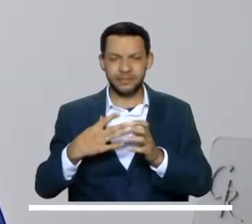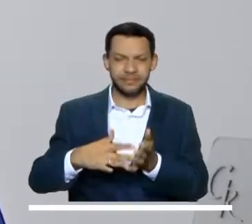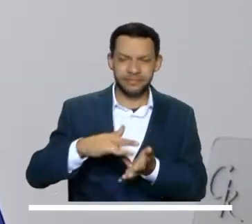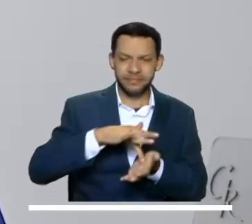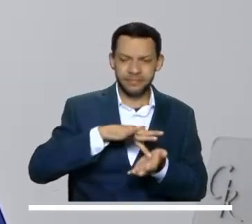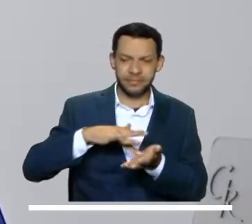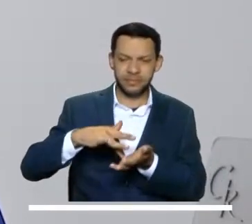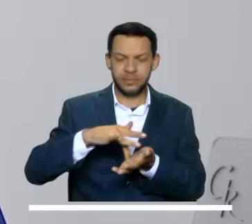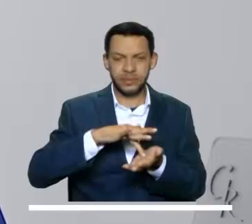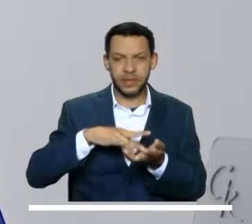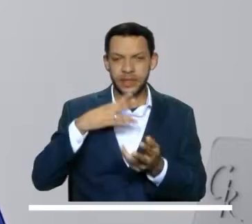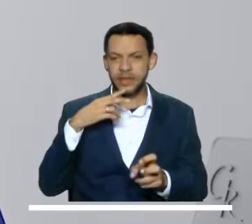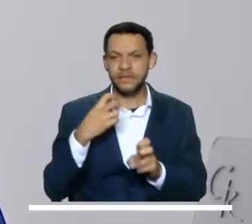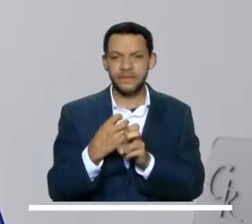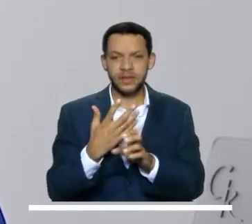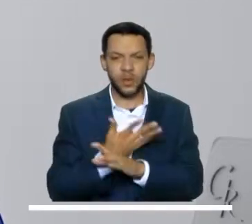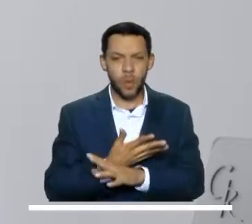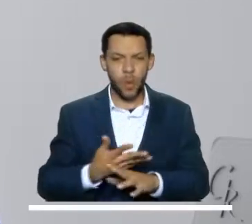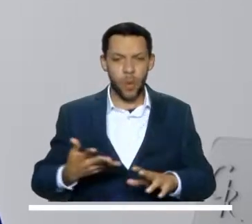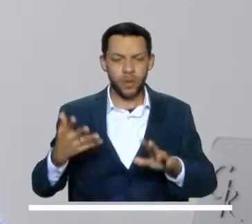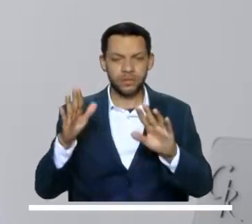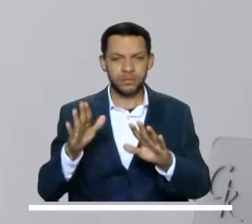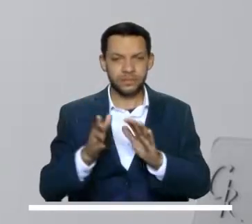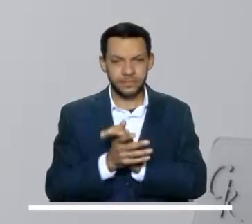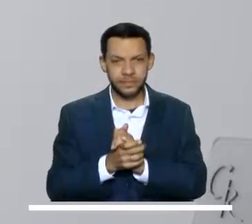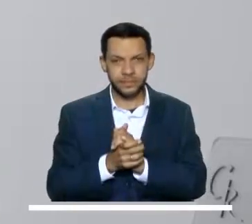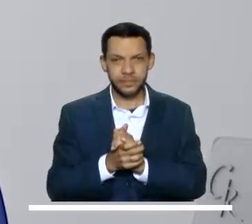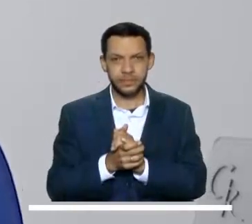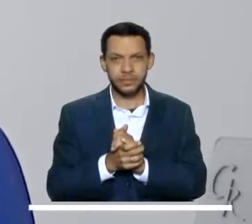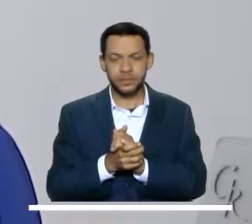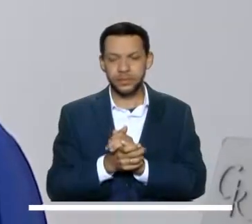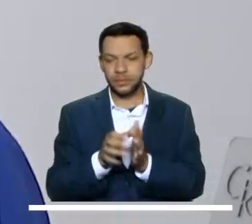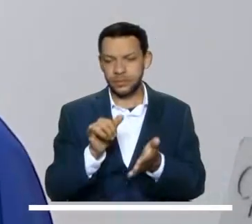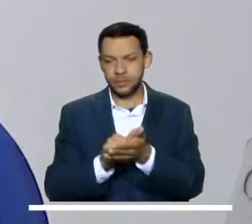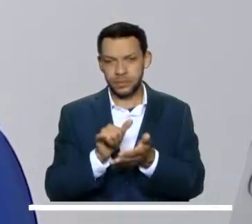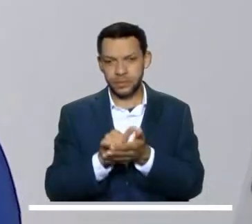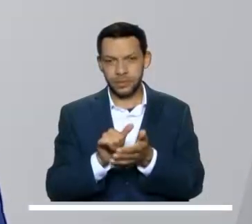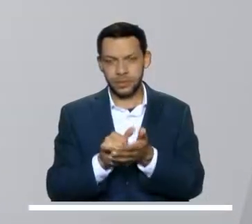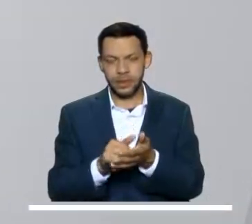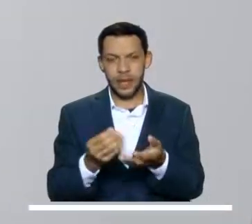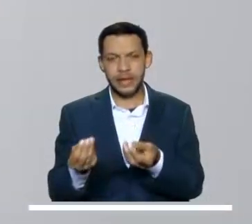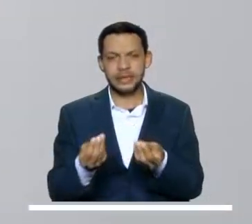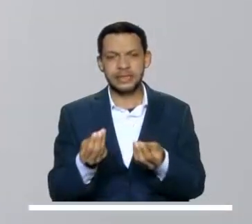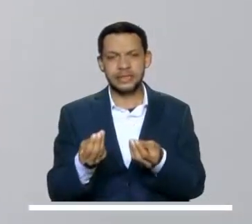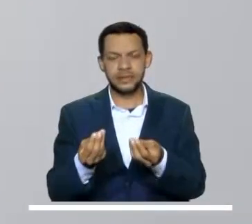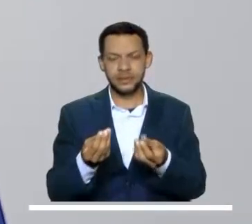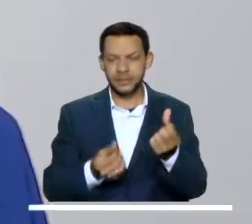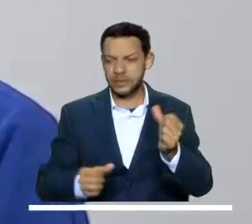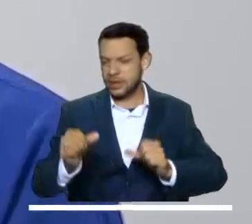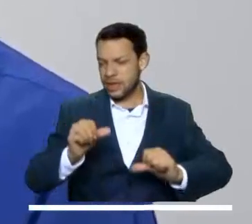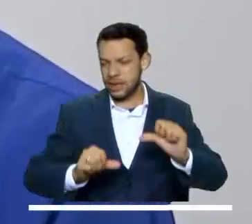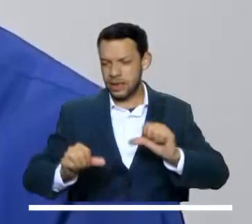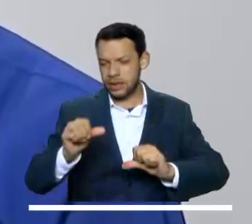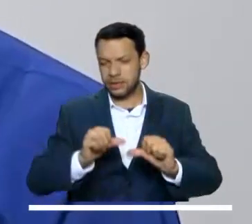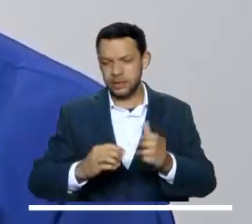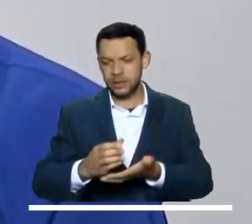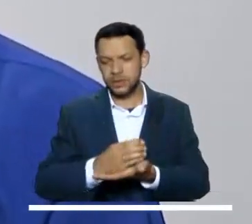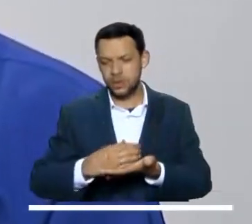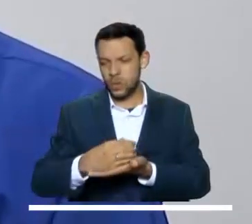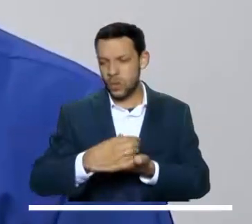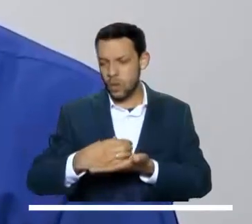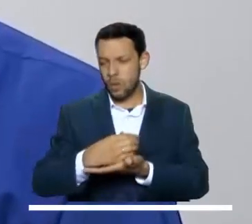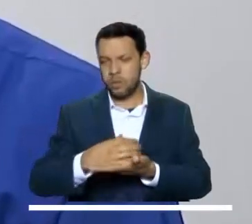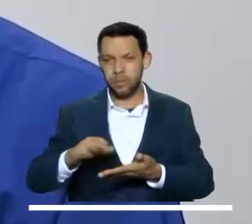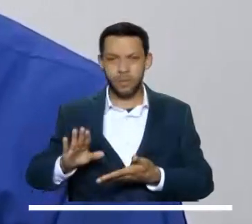exista mucho daño. Se ve muy frecuente en las personas jóvenes. La biofísica y la biomédica avanza cada día. Entonces, cuando usted